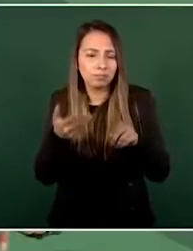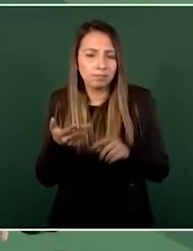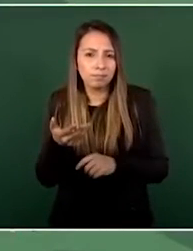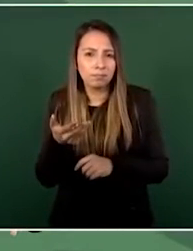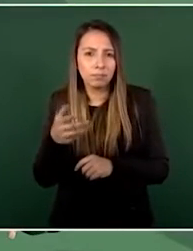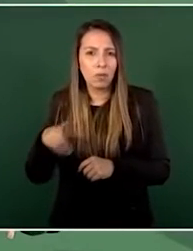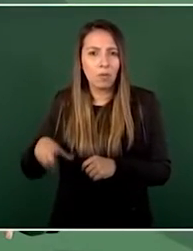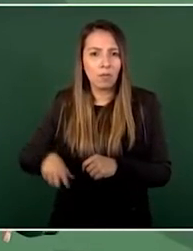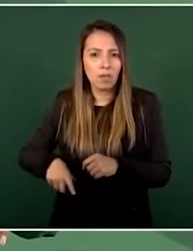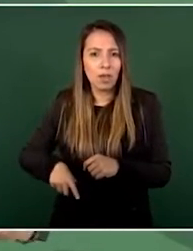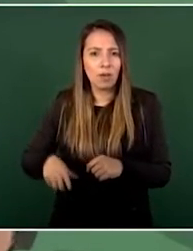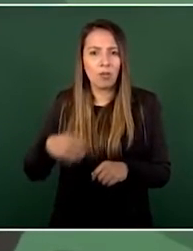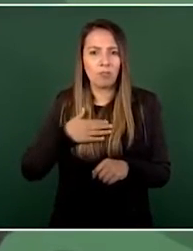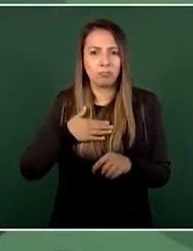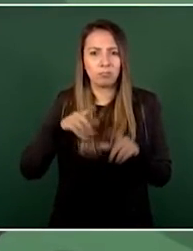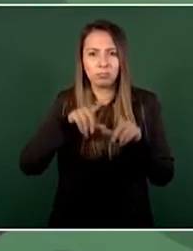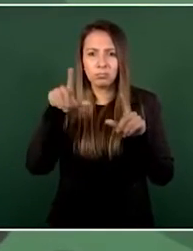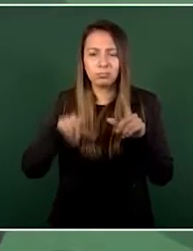de nuestro país.